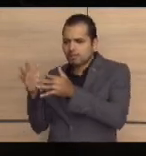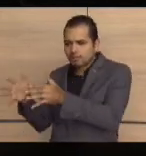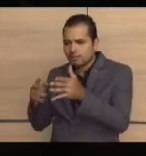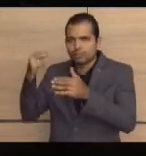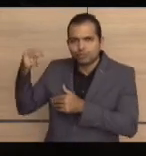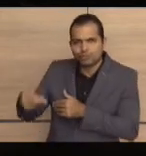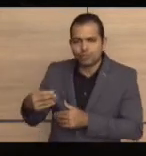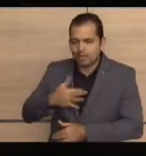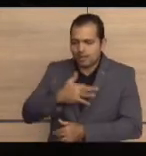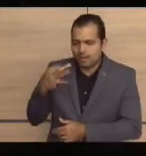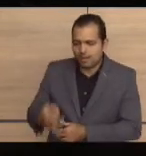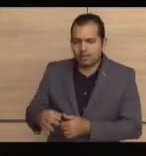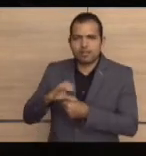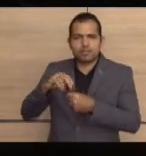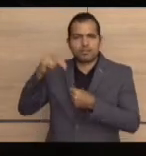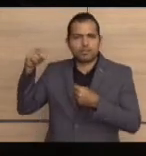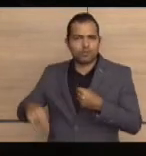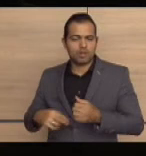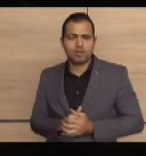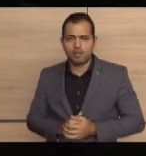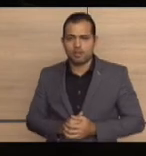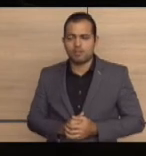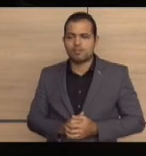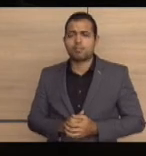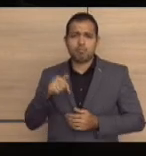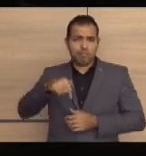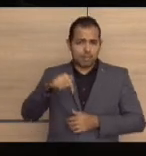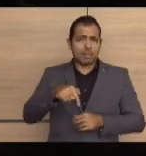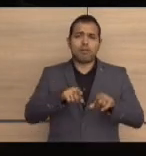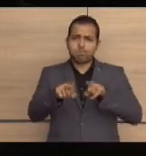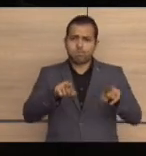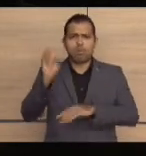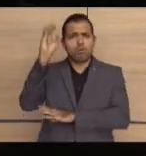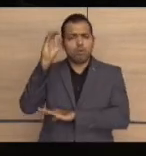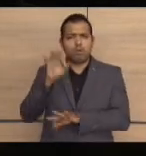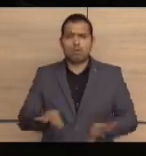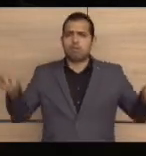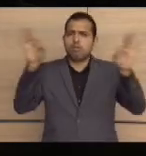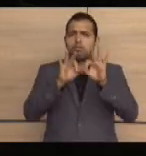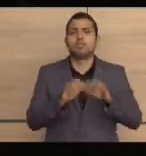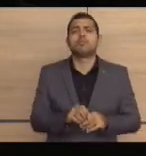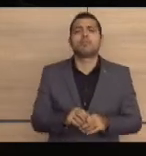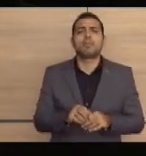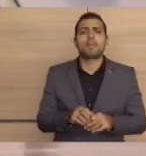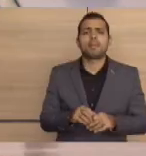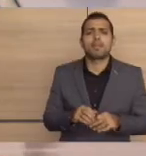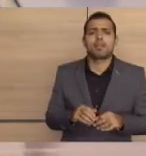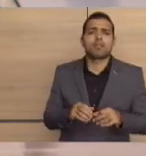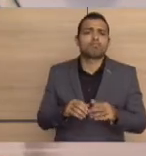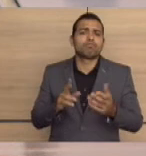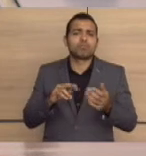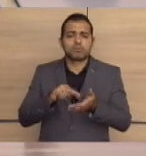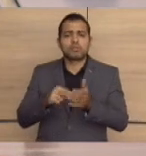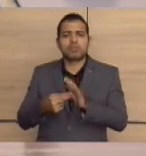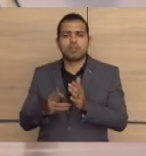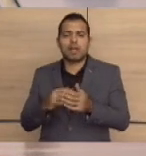la ciudadanía. Y aquí oíamos conferencias muy importantes, no porque es local ni territorial vamos a perder el rigor